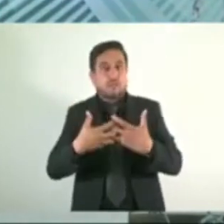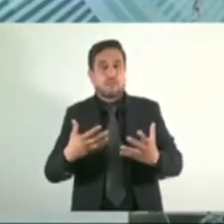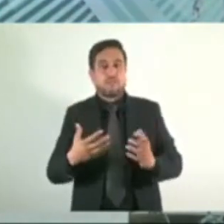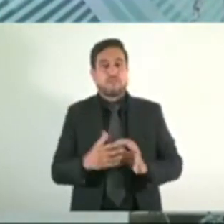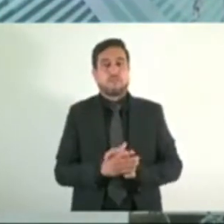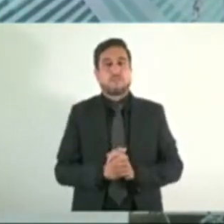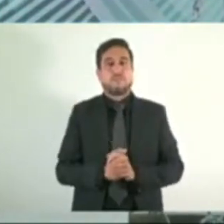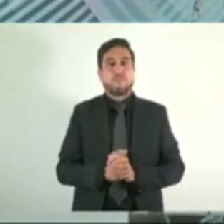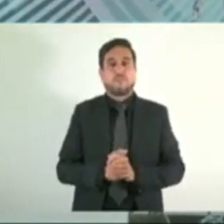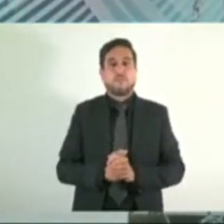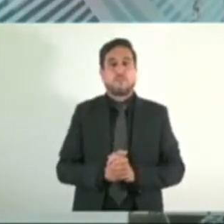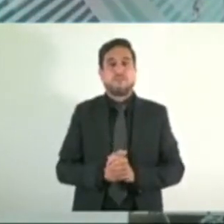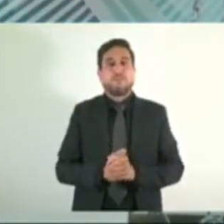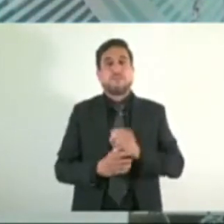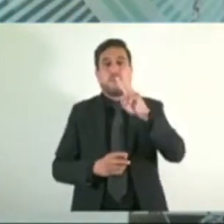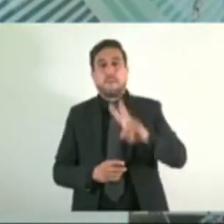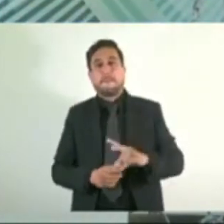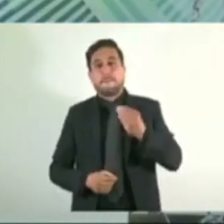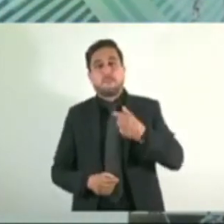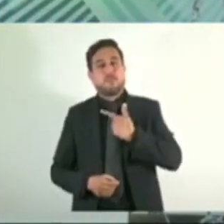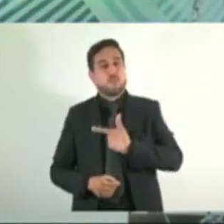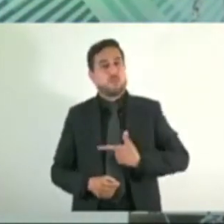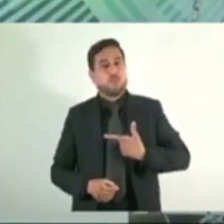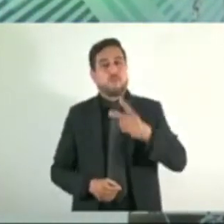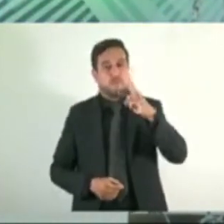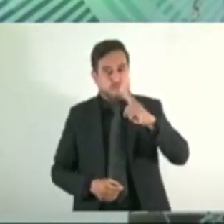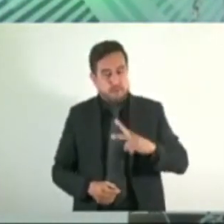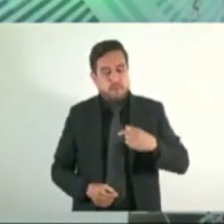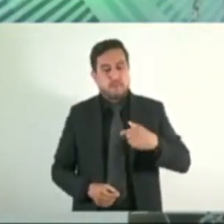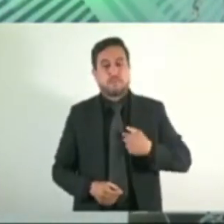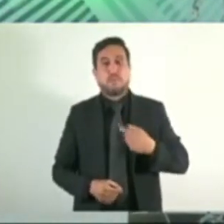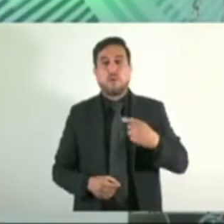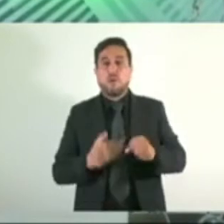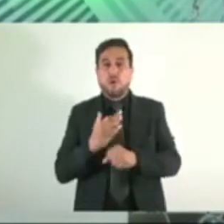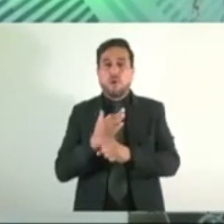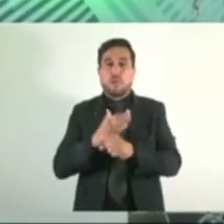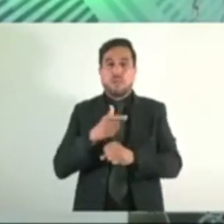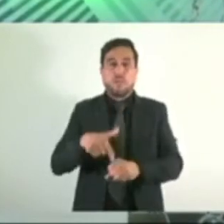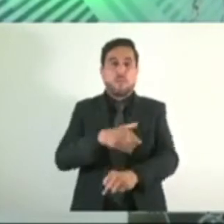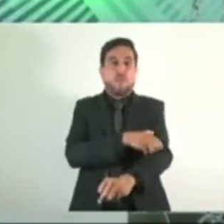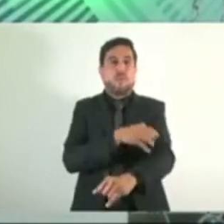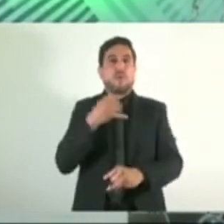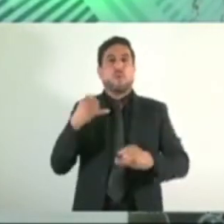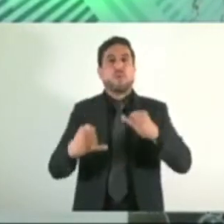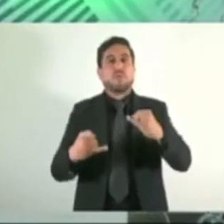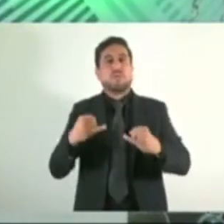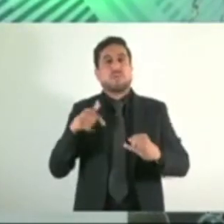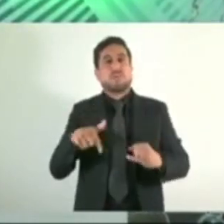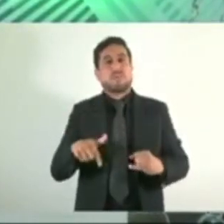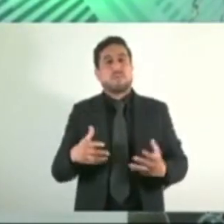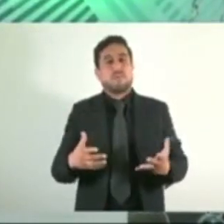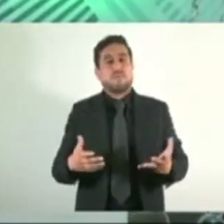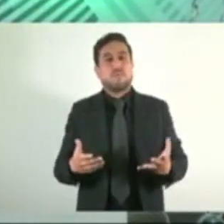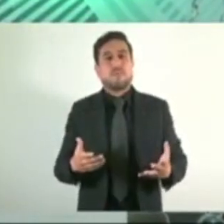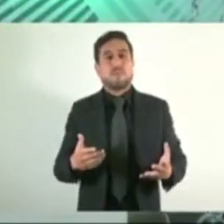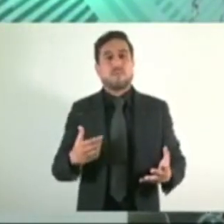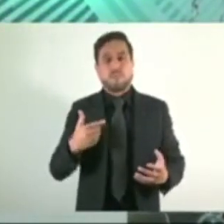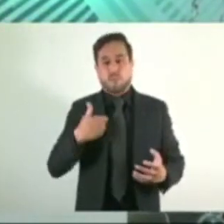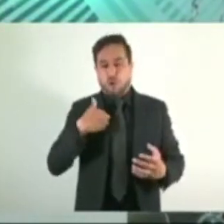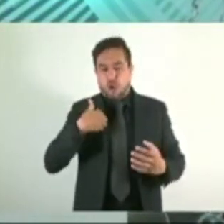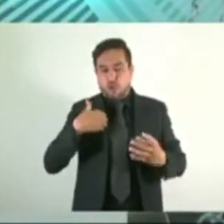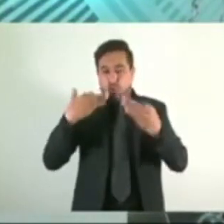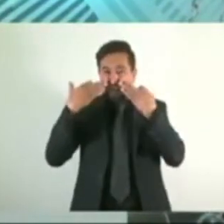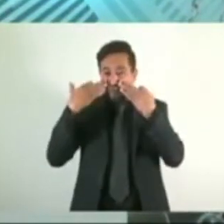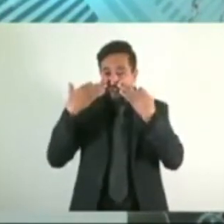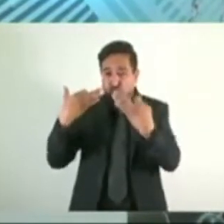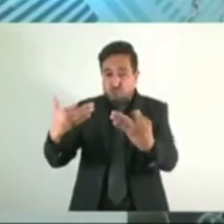Es un gusto, como siempre, acudir a la sede del Poder Judicial del Estado para ser testigo de este